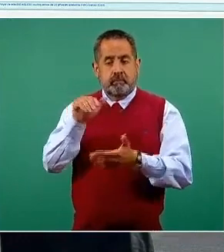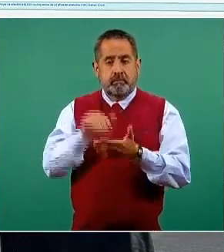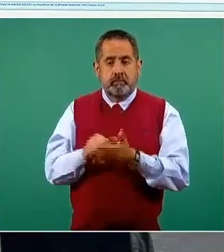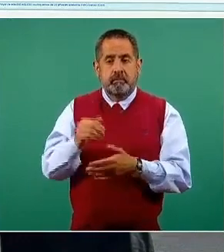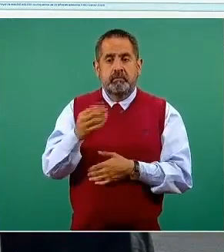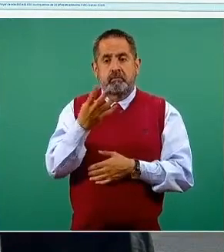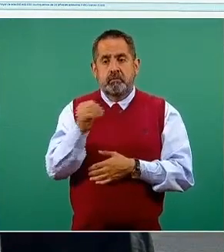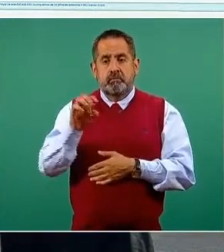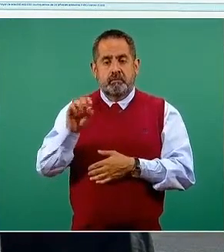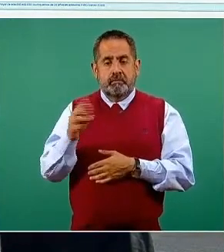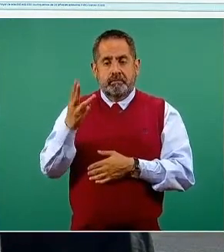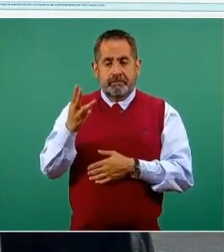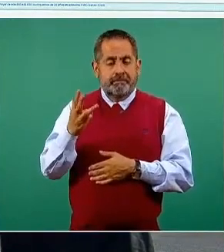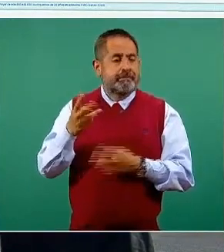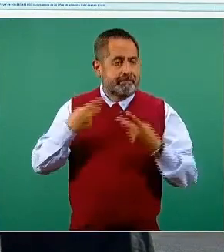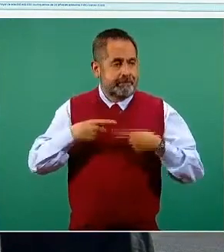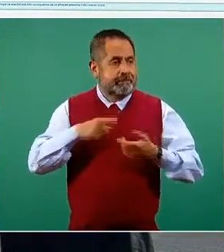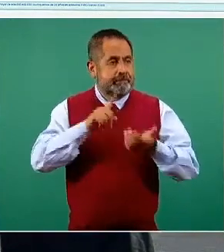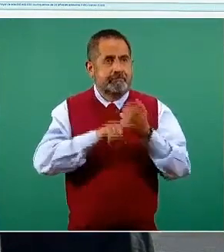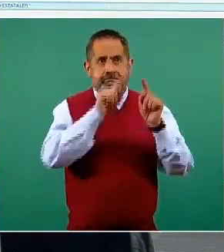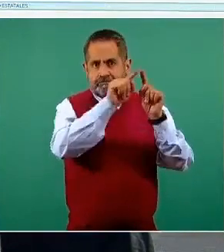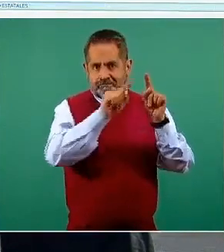16.963 casos estimados.